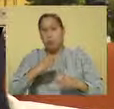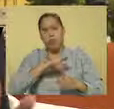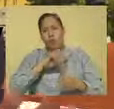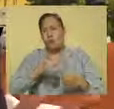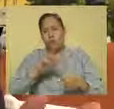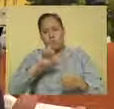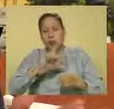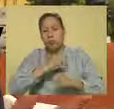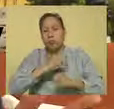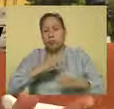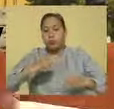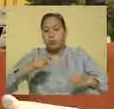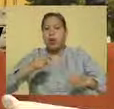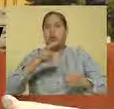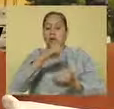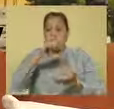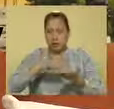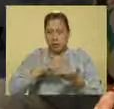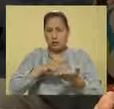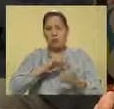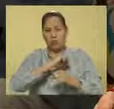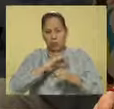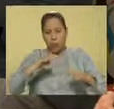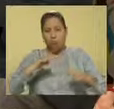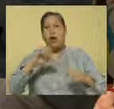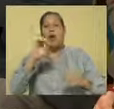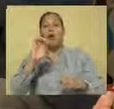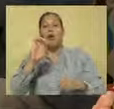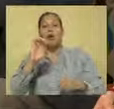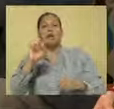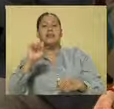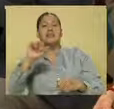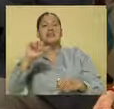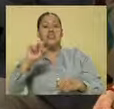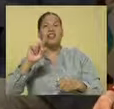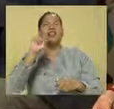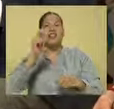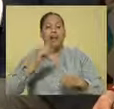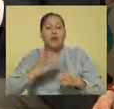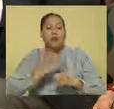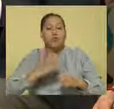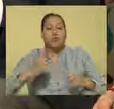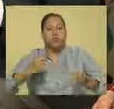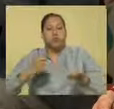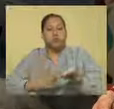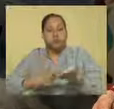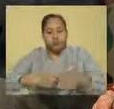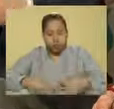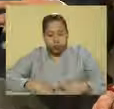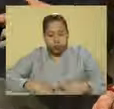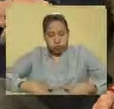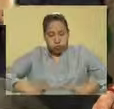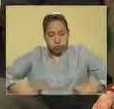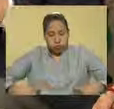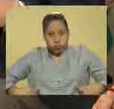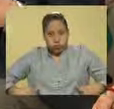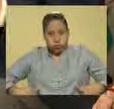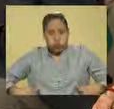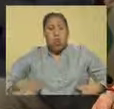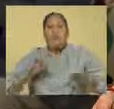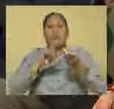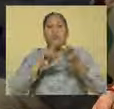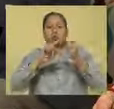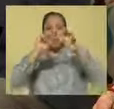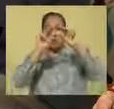es la obesidad y qué es el sobrepeso? Es el acúmulo de grasa en el cuerpo, particularmente en las vísceras.